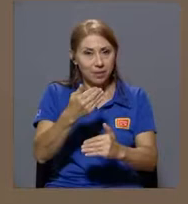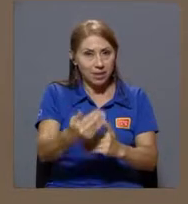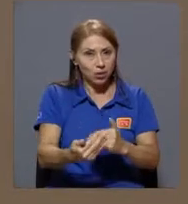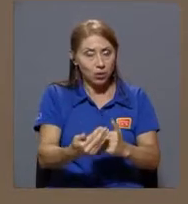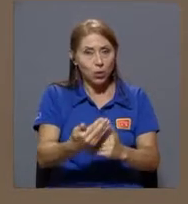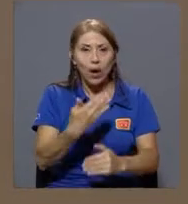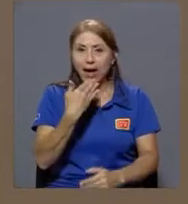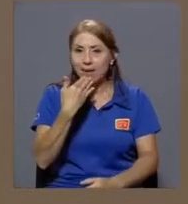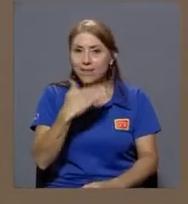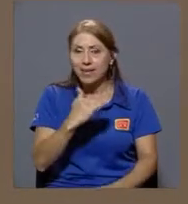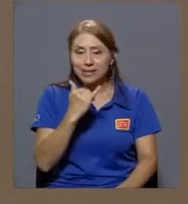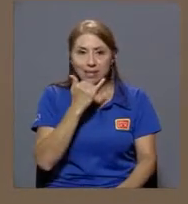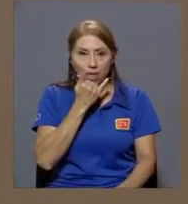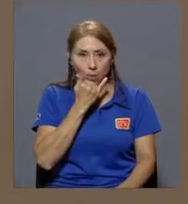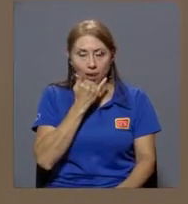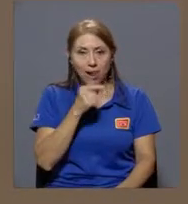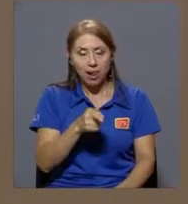mal,